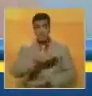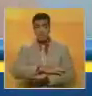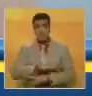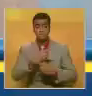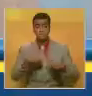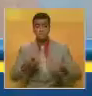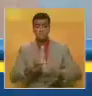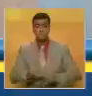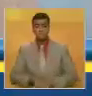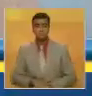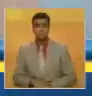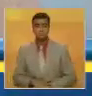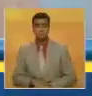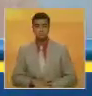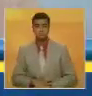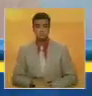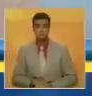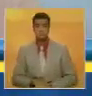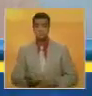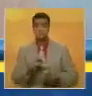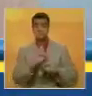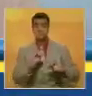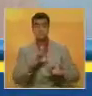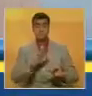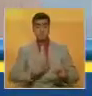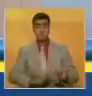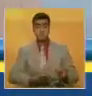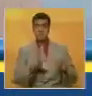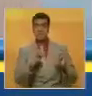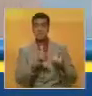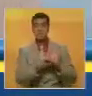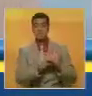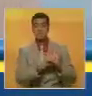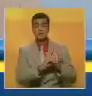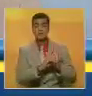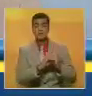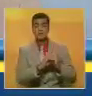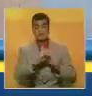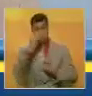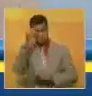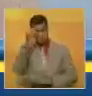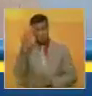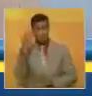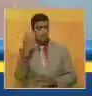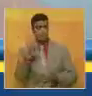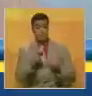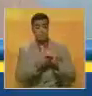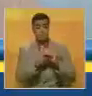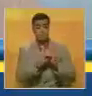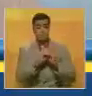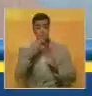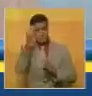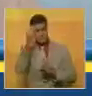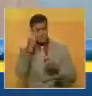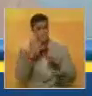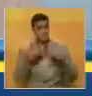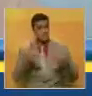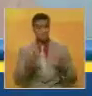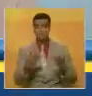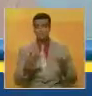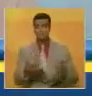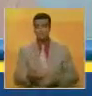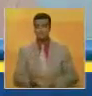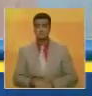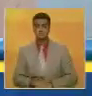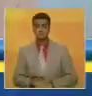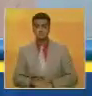democrático. Ya están implementando leyes por el derecho de opinar, por el derecho de disentir con este gobierno.